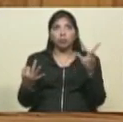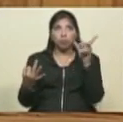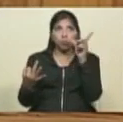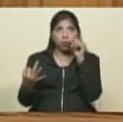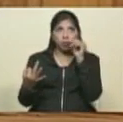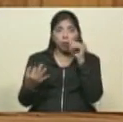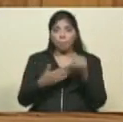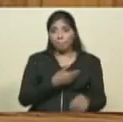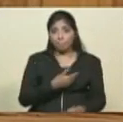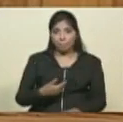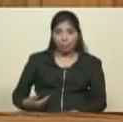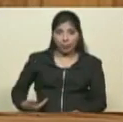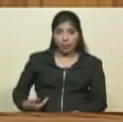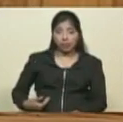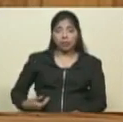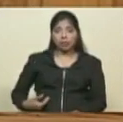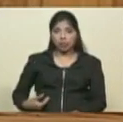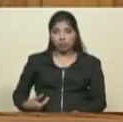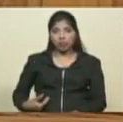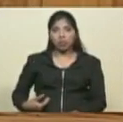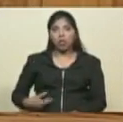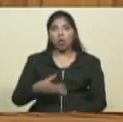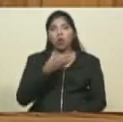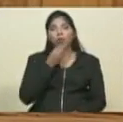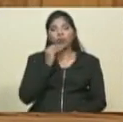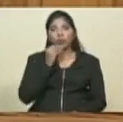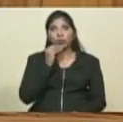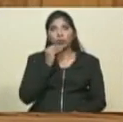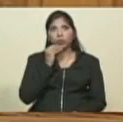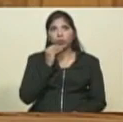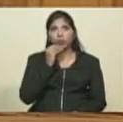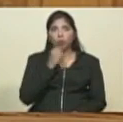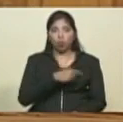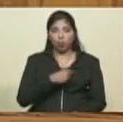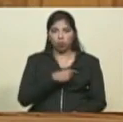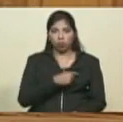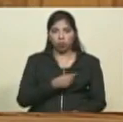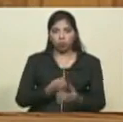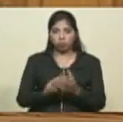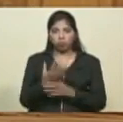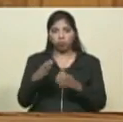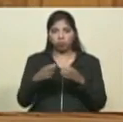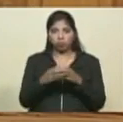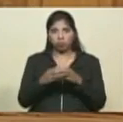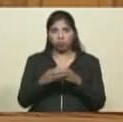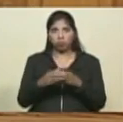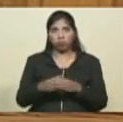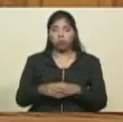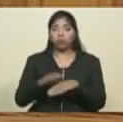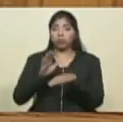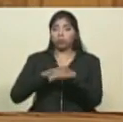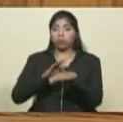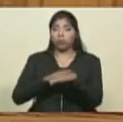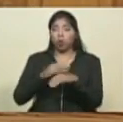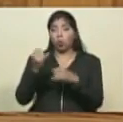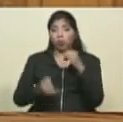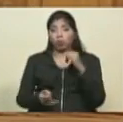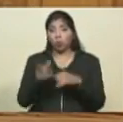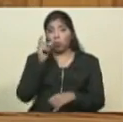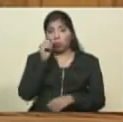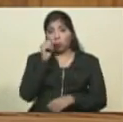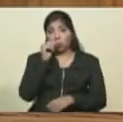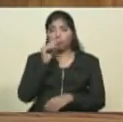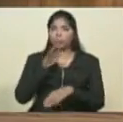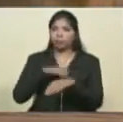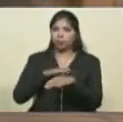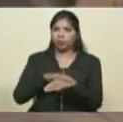de presidente de la Comisión de la Juventud, quien propuso hacer una convocatoria como poder